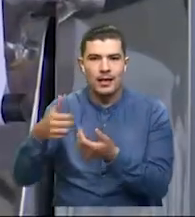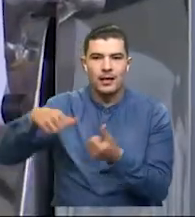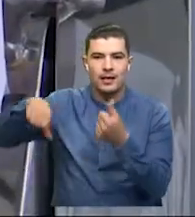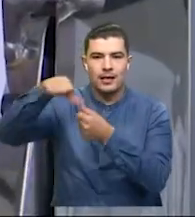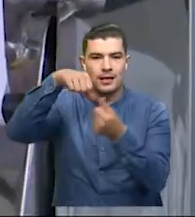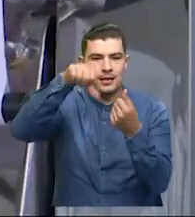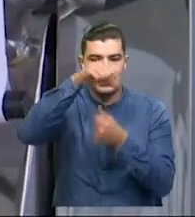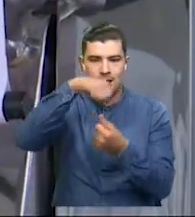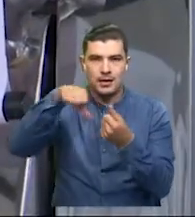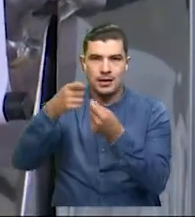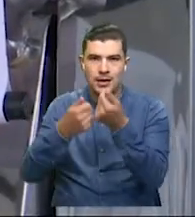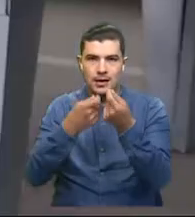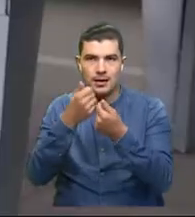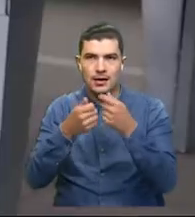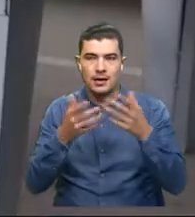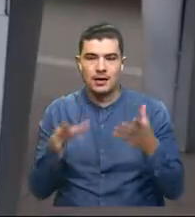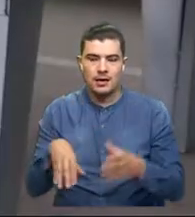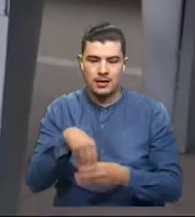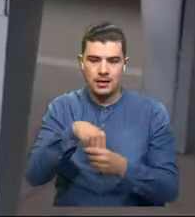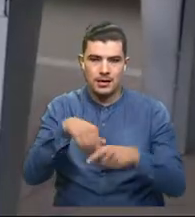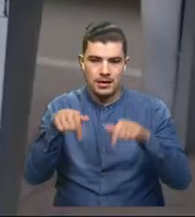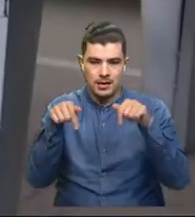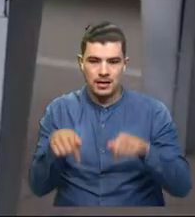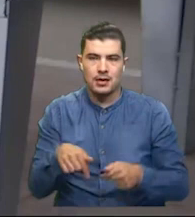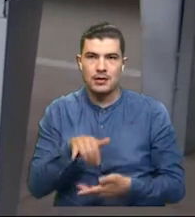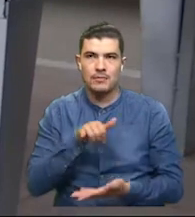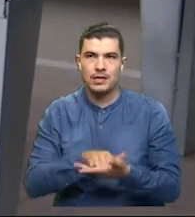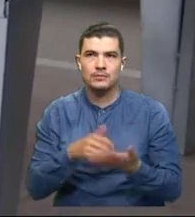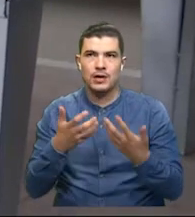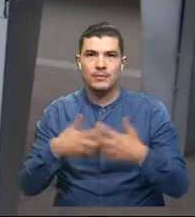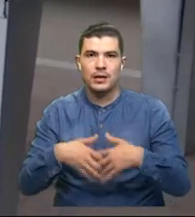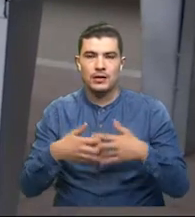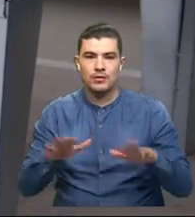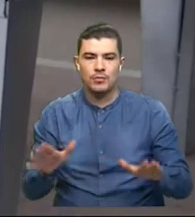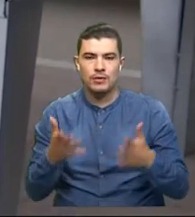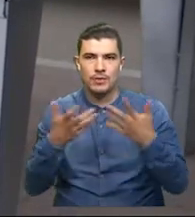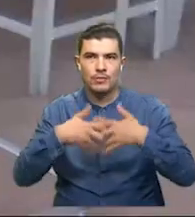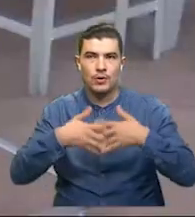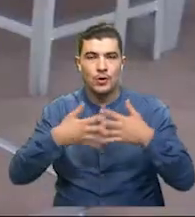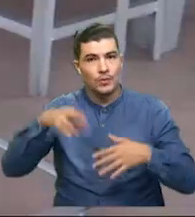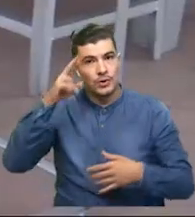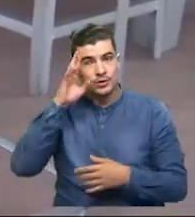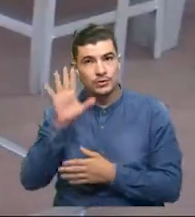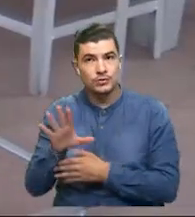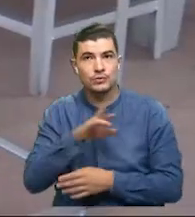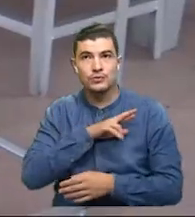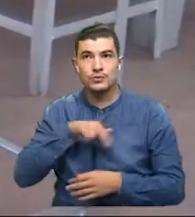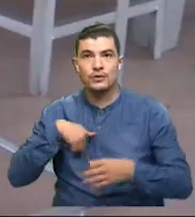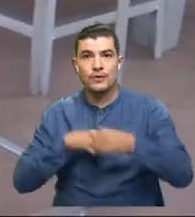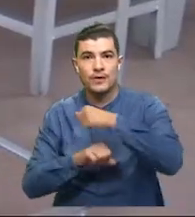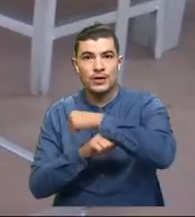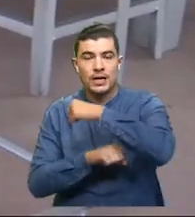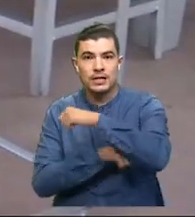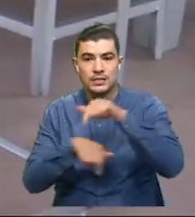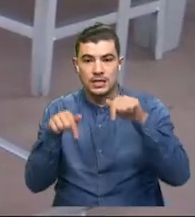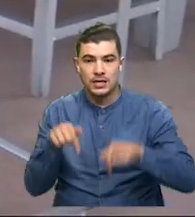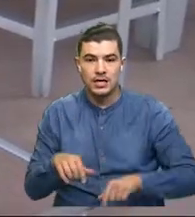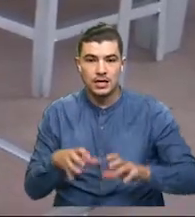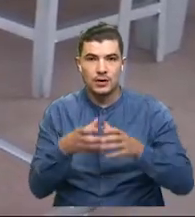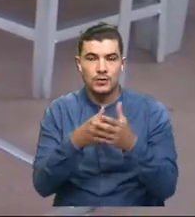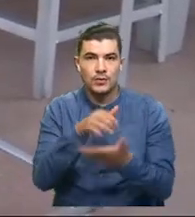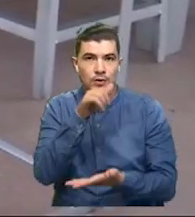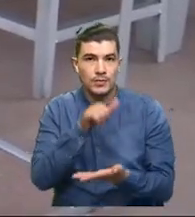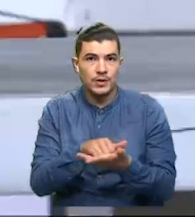rotación económica quede dentro de los mismos emprendedores, dentro de los mismos productores, y por eso fortalecemos con estas unidades productivas y